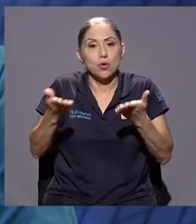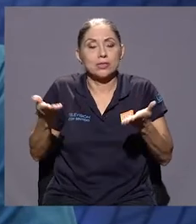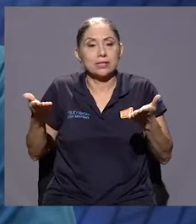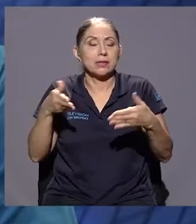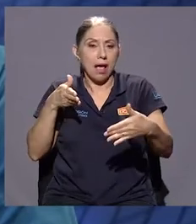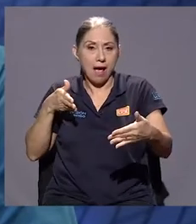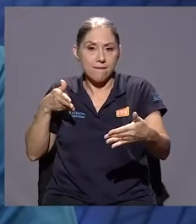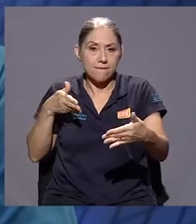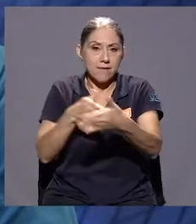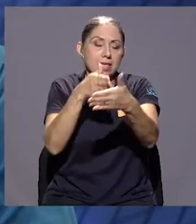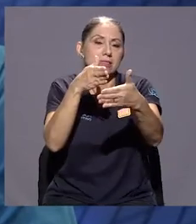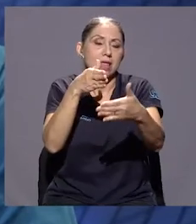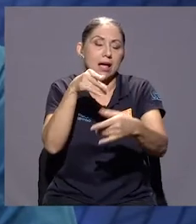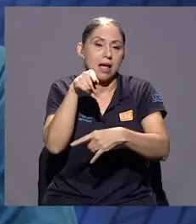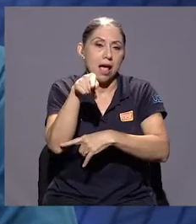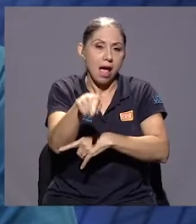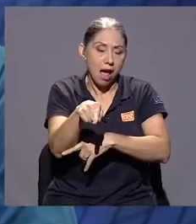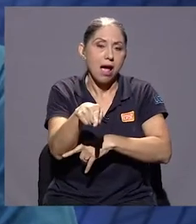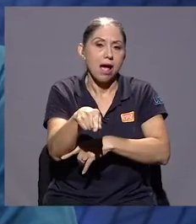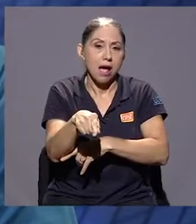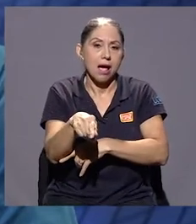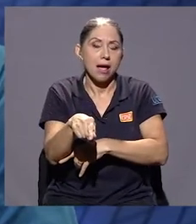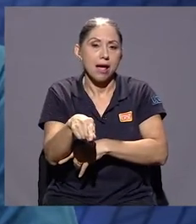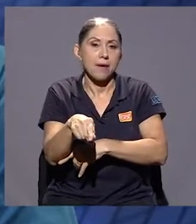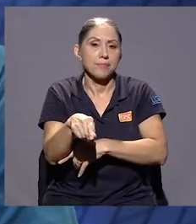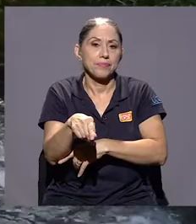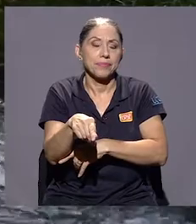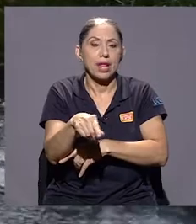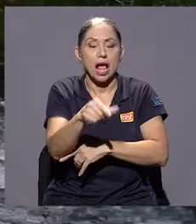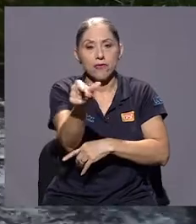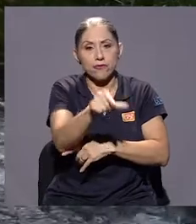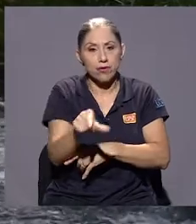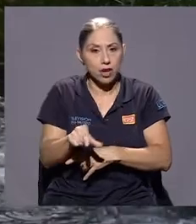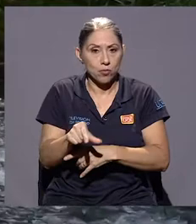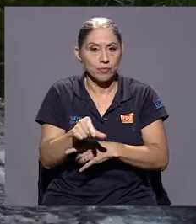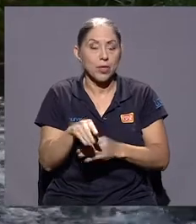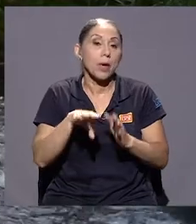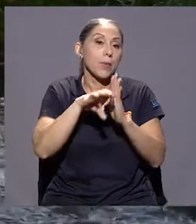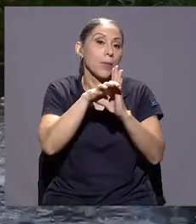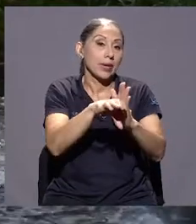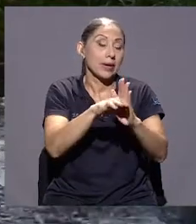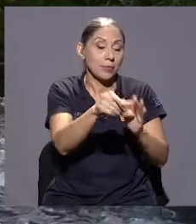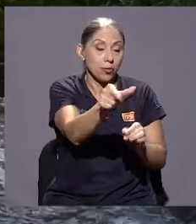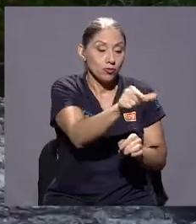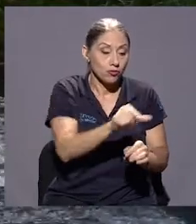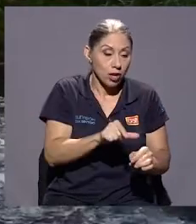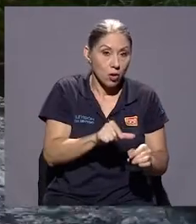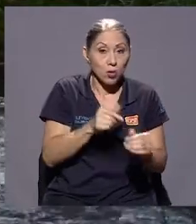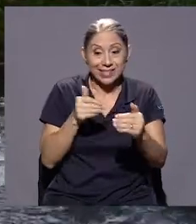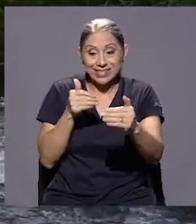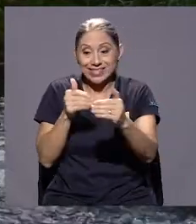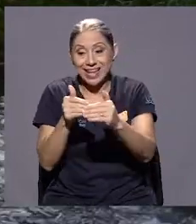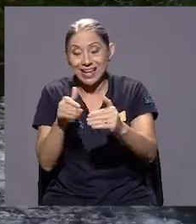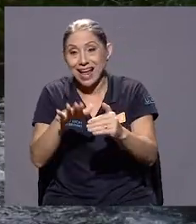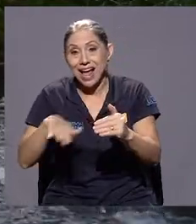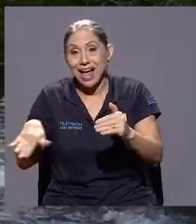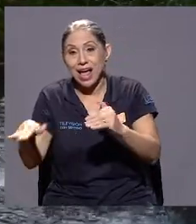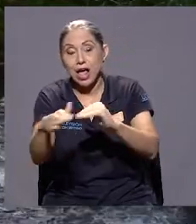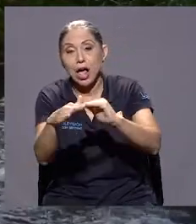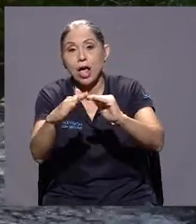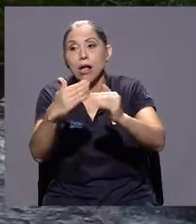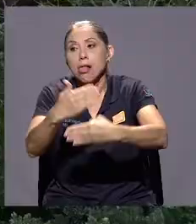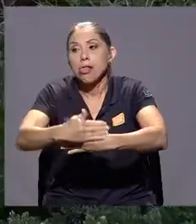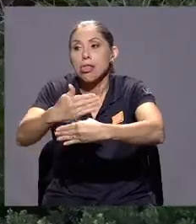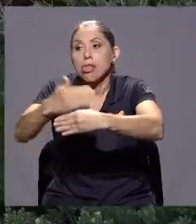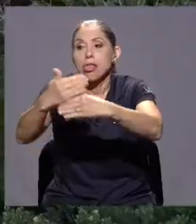afectan directa o indirectamente el estaba el río ya sea digamos río arriba digamos